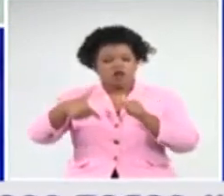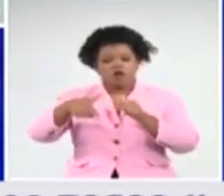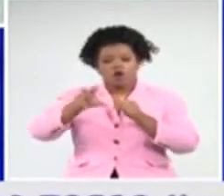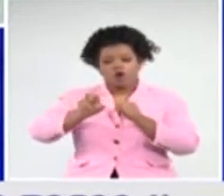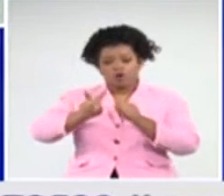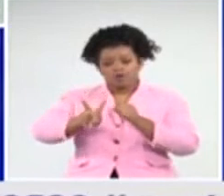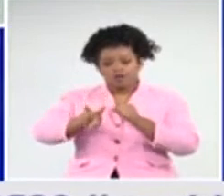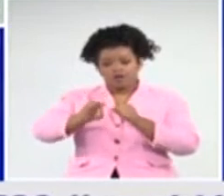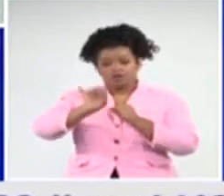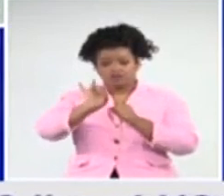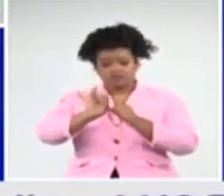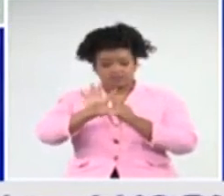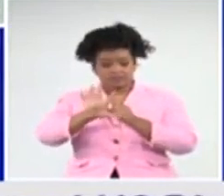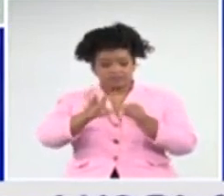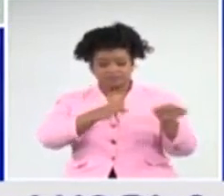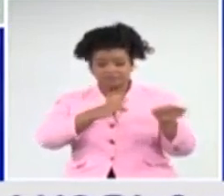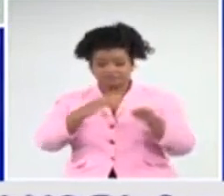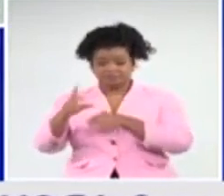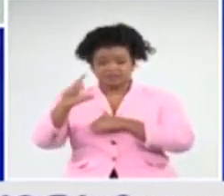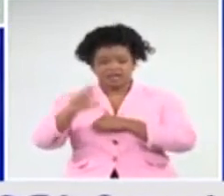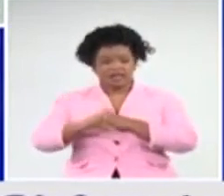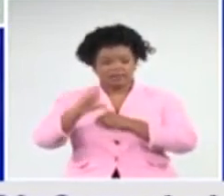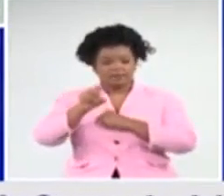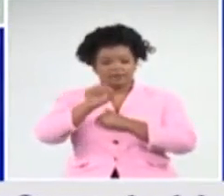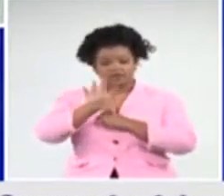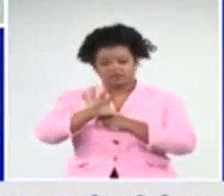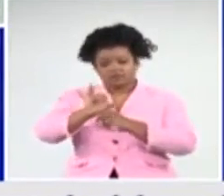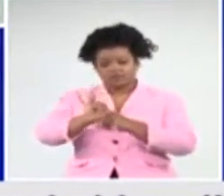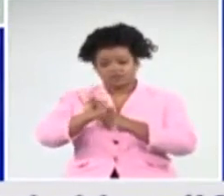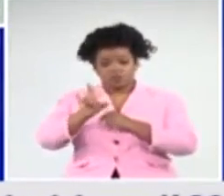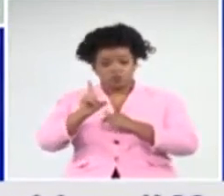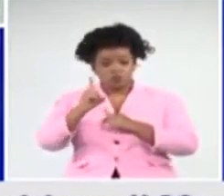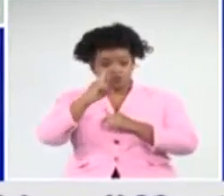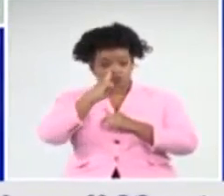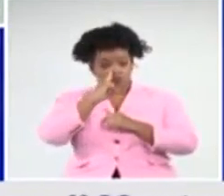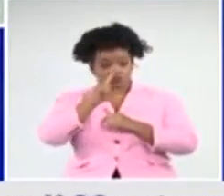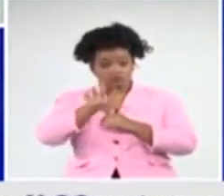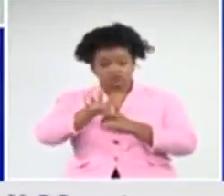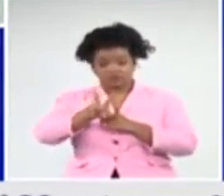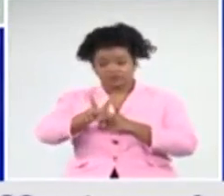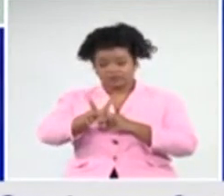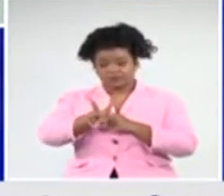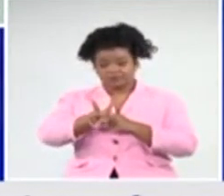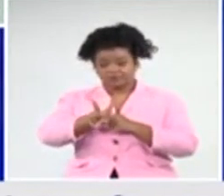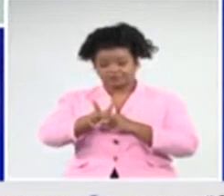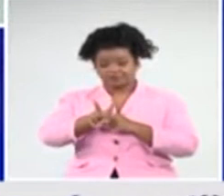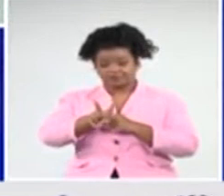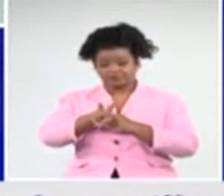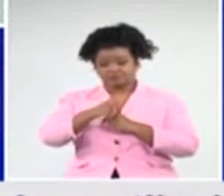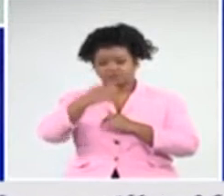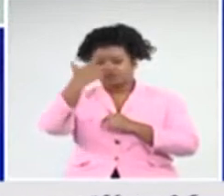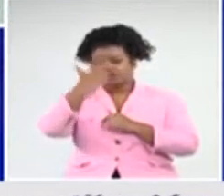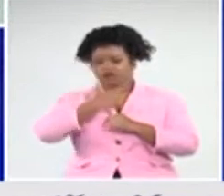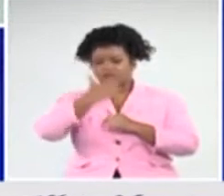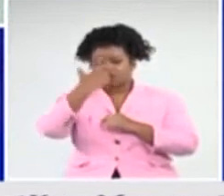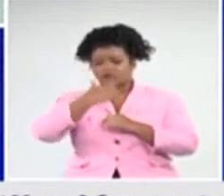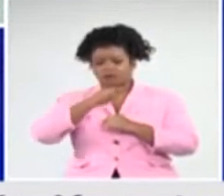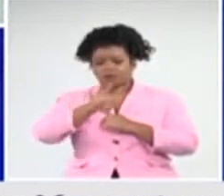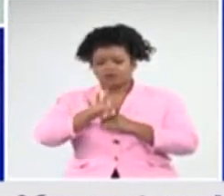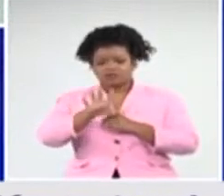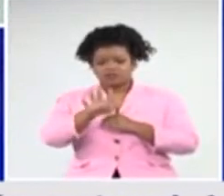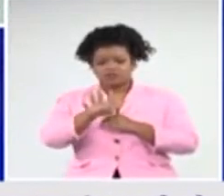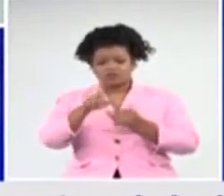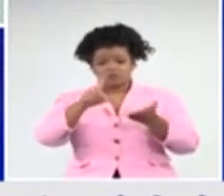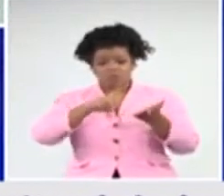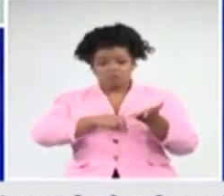75, Calimete 57, Unión de Reyes 52, Los Jarabos 45, Pedro